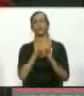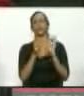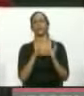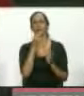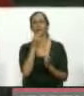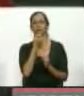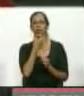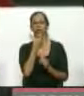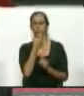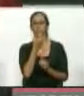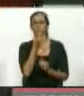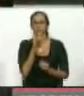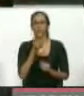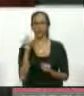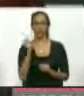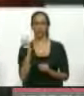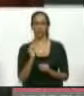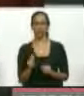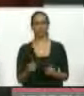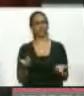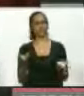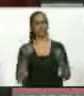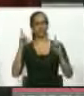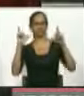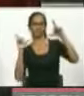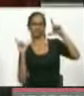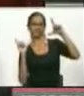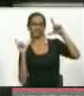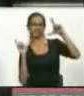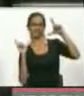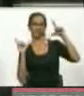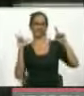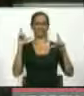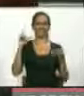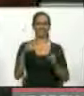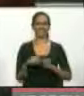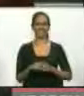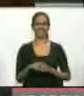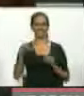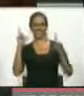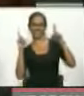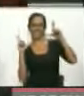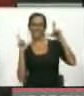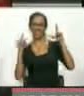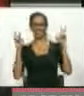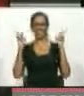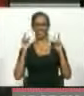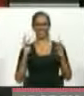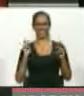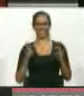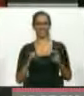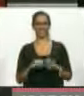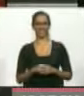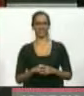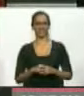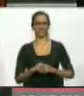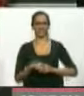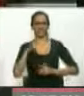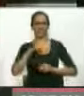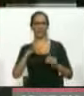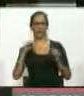es bueno bonito y barato esta es la cámara está como así está como rara estoy como